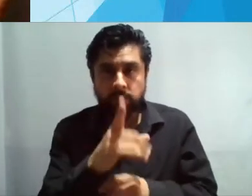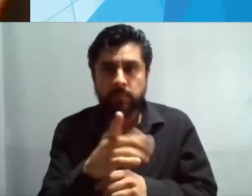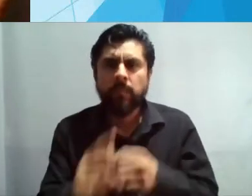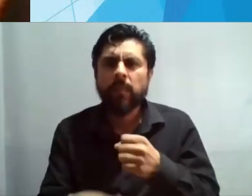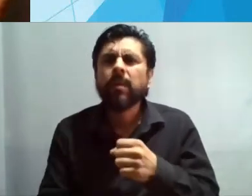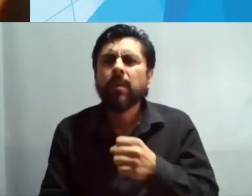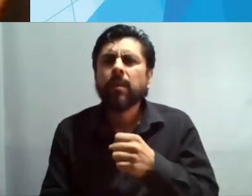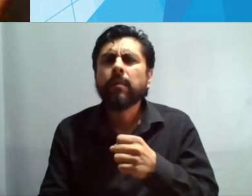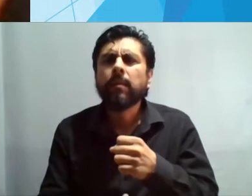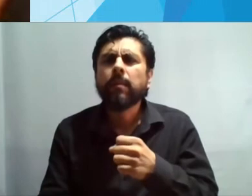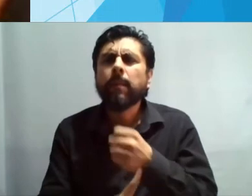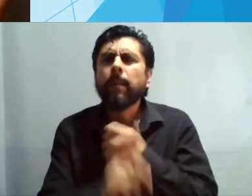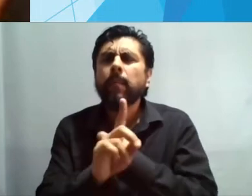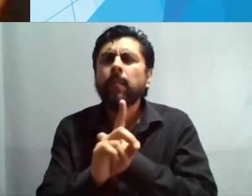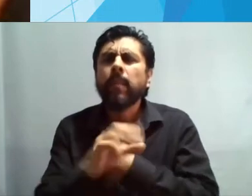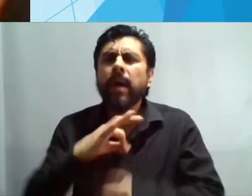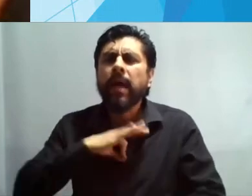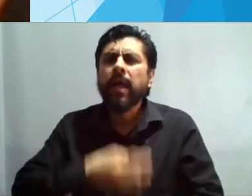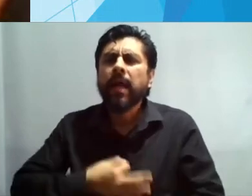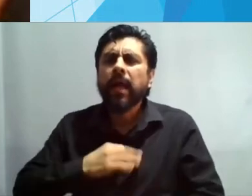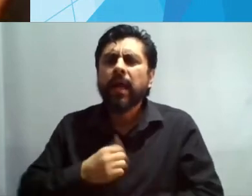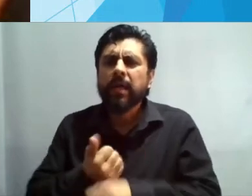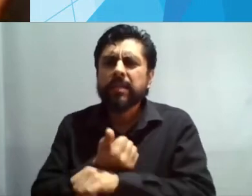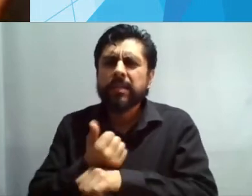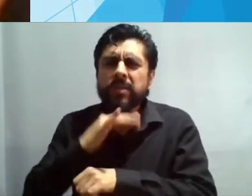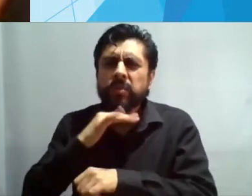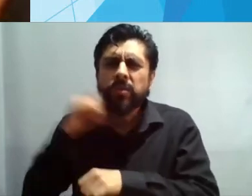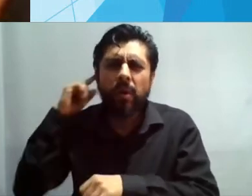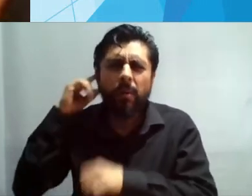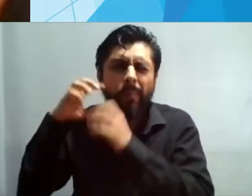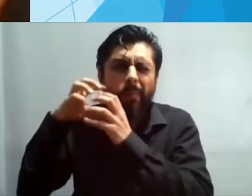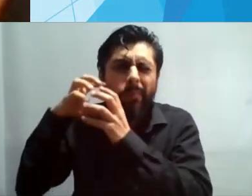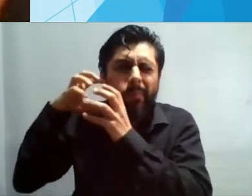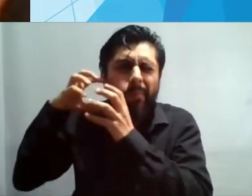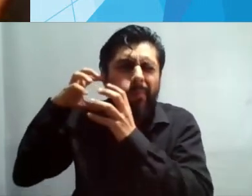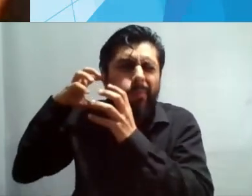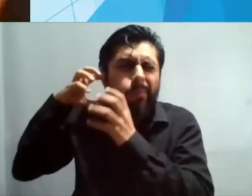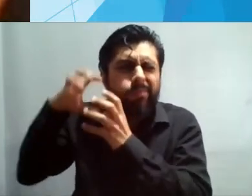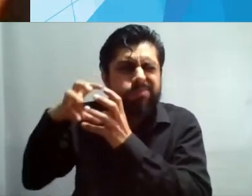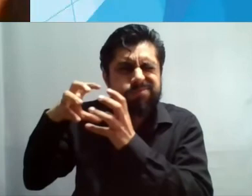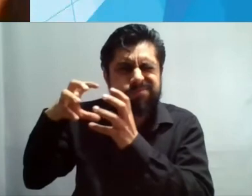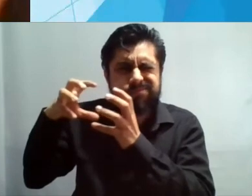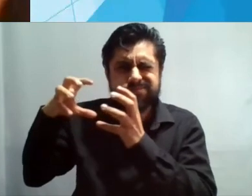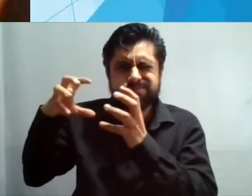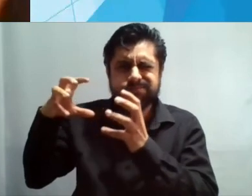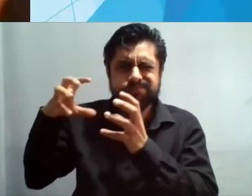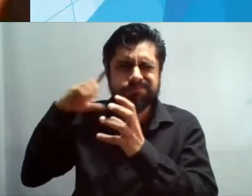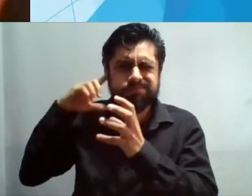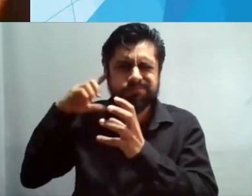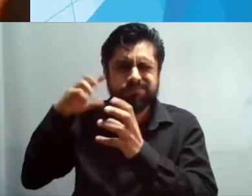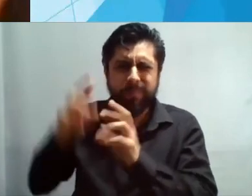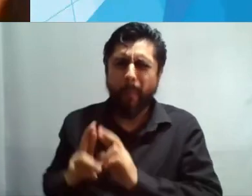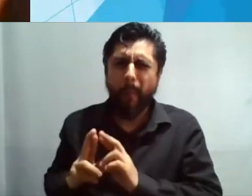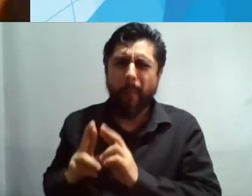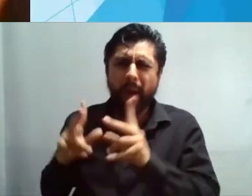el tímpano puede reventarse. ¿Por qué? Porque se empieza a bombar, a bombar, a bombar, a llenarse de pus por detrás del tímpano, se